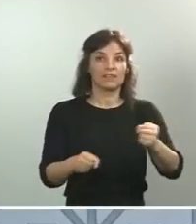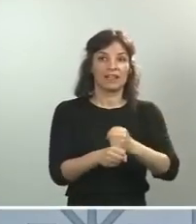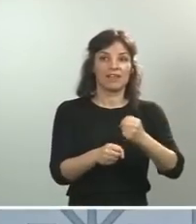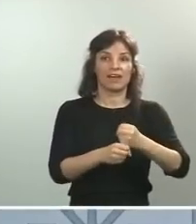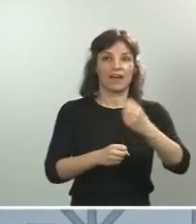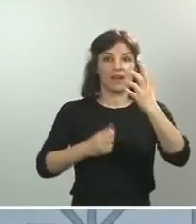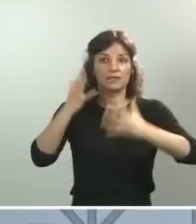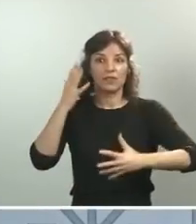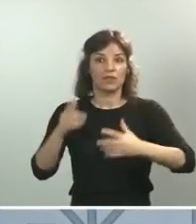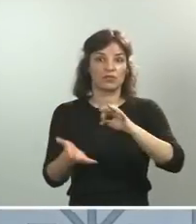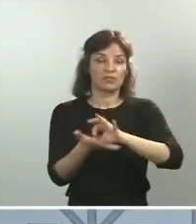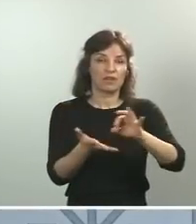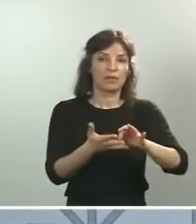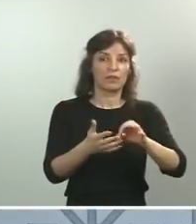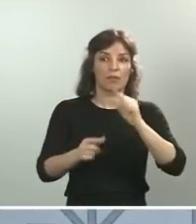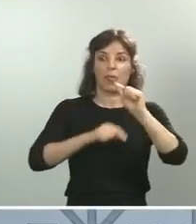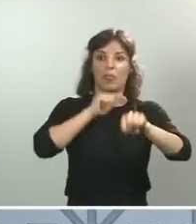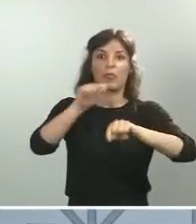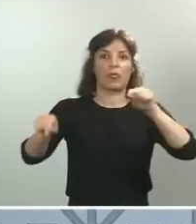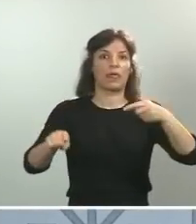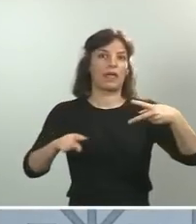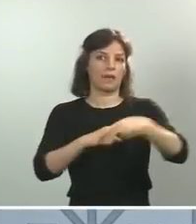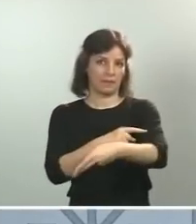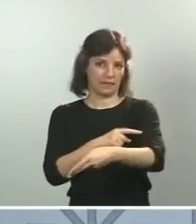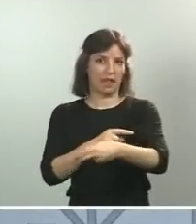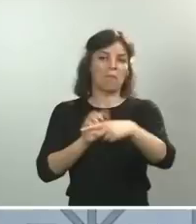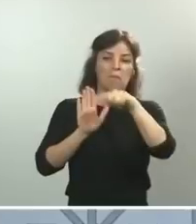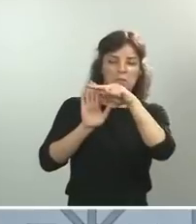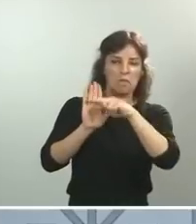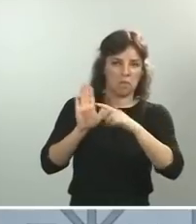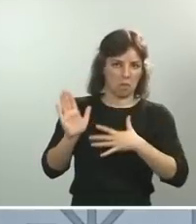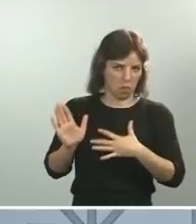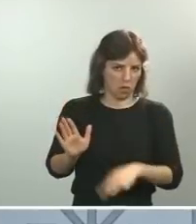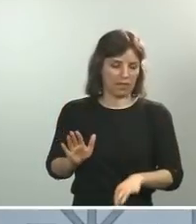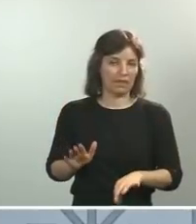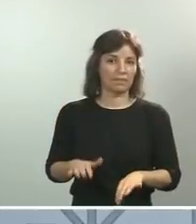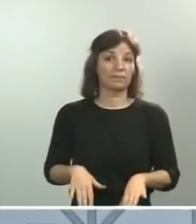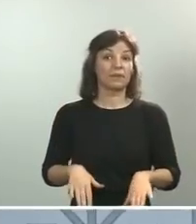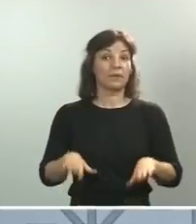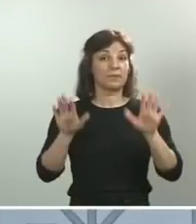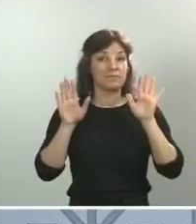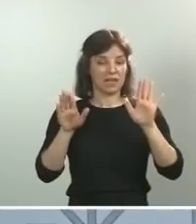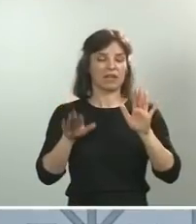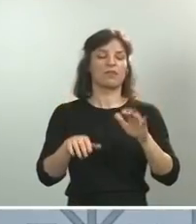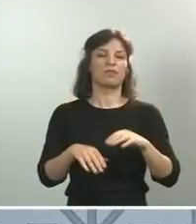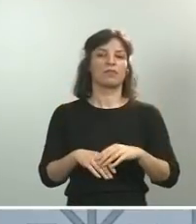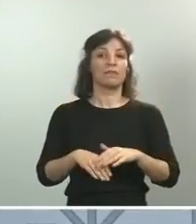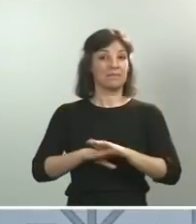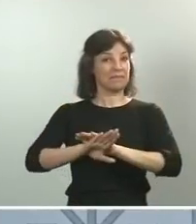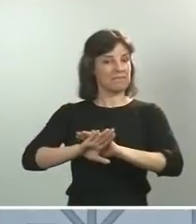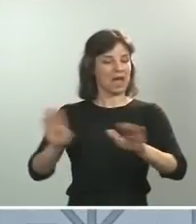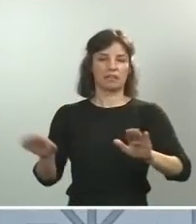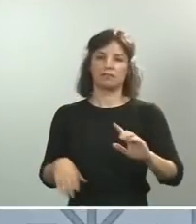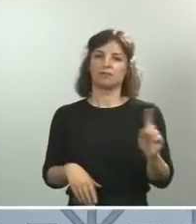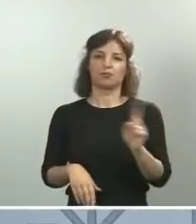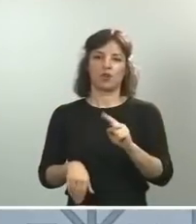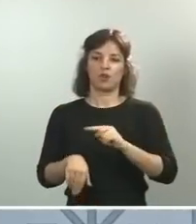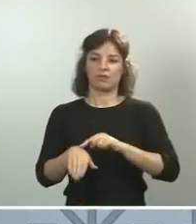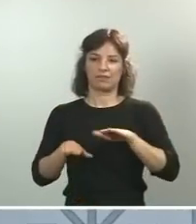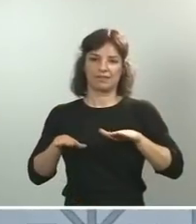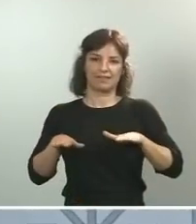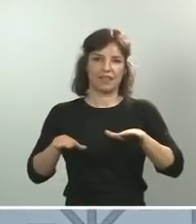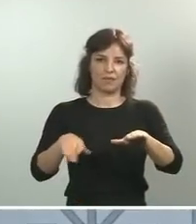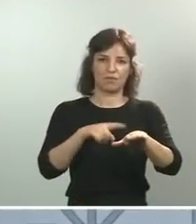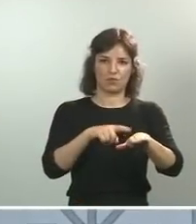servicios. Pero, yo diría que al mismo tiempo el empujón extraordinario que se ha hecho